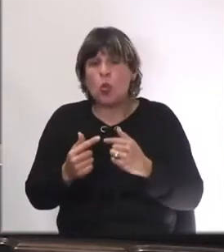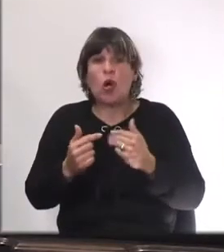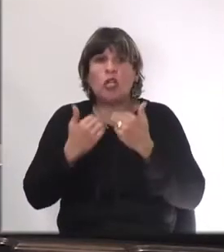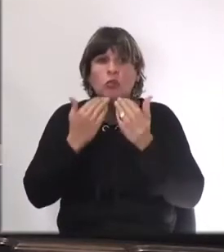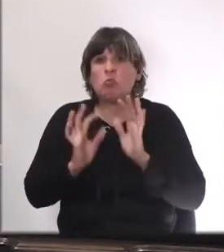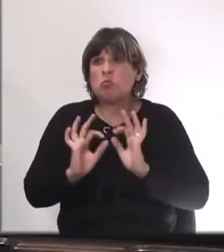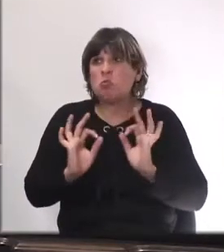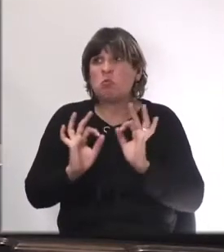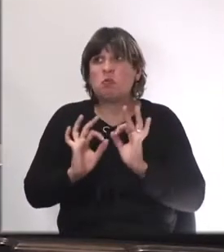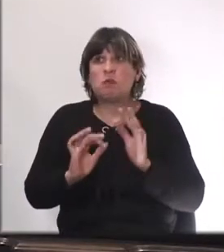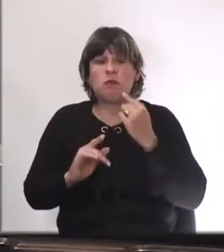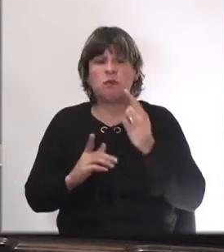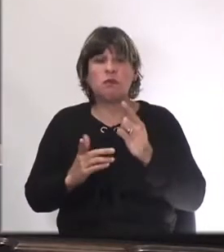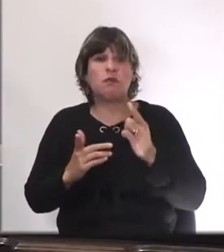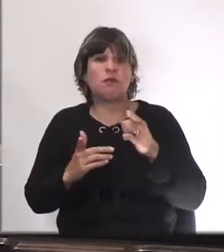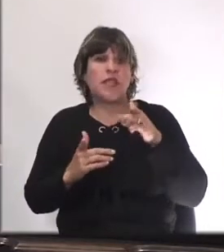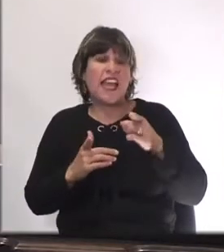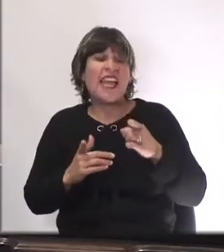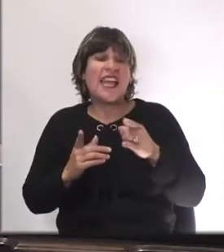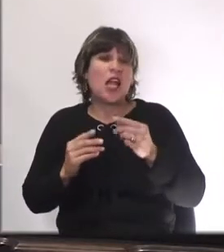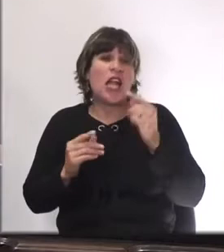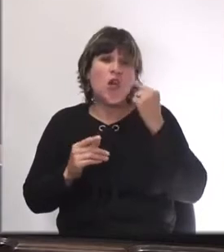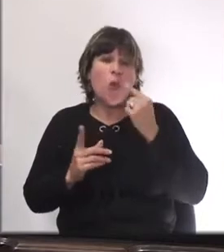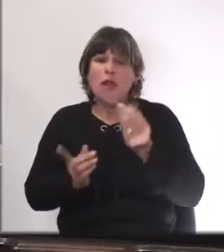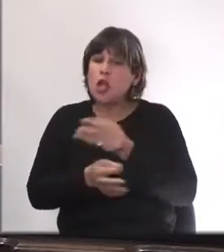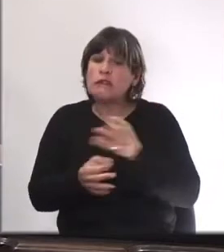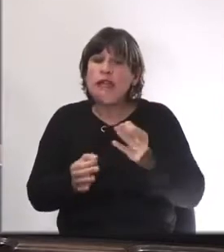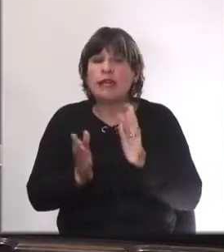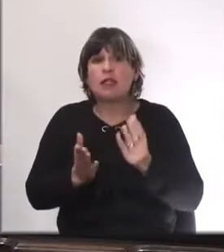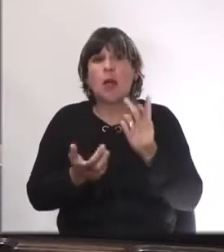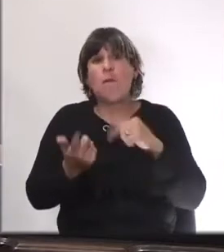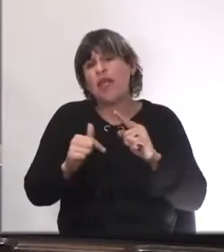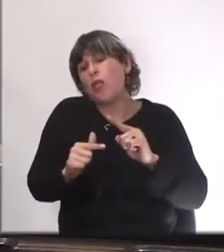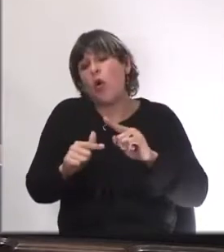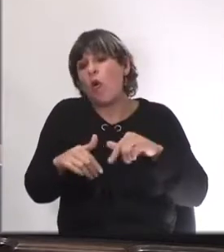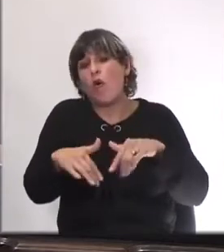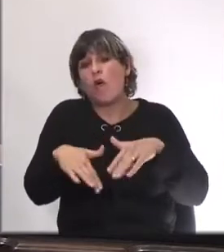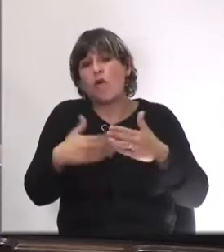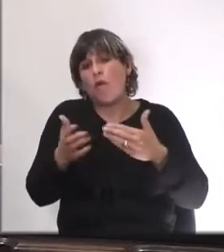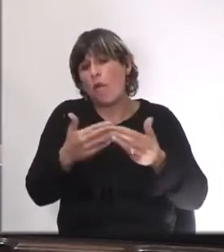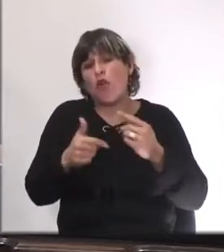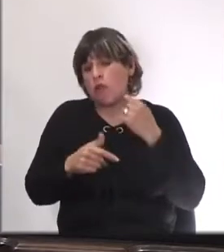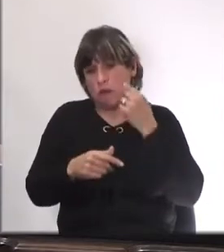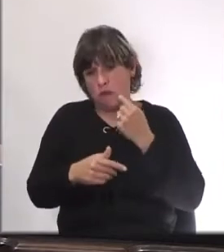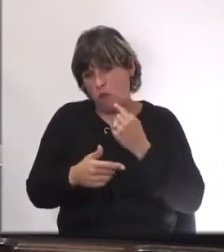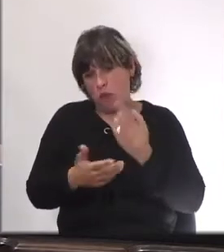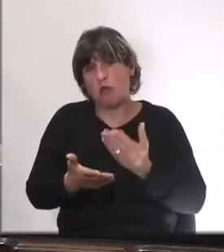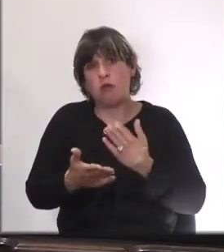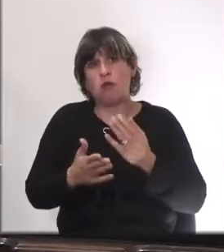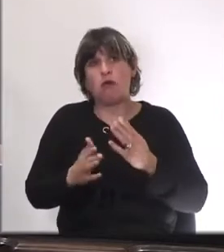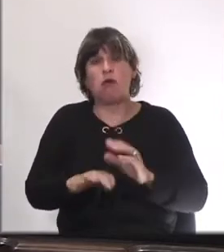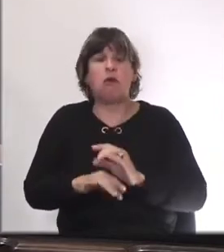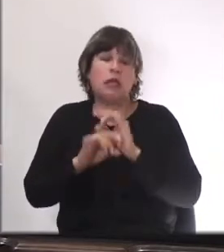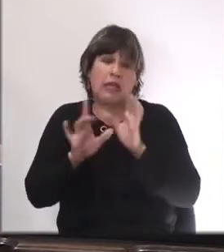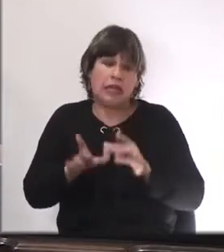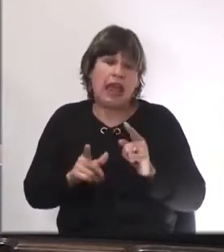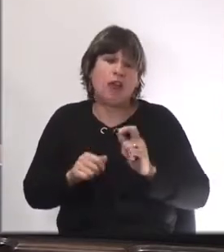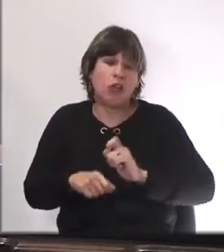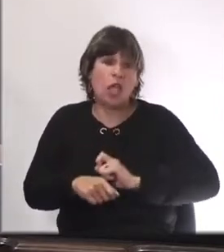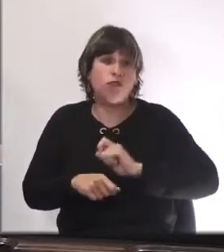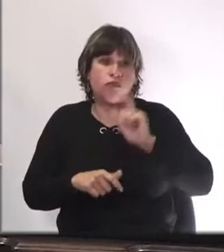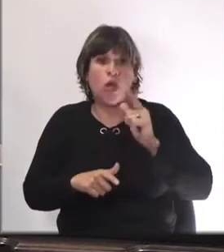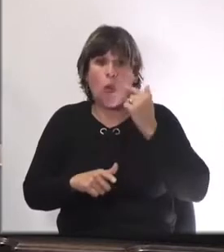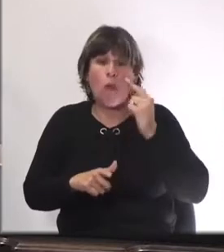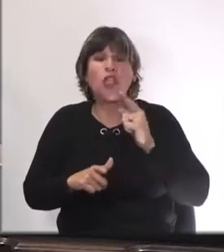autoridades cuál es la cifra exacta. Pero bueno, sea cual sea, es claro que hay un incremento de usuarios y